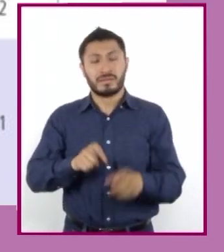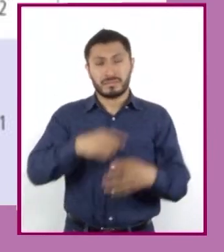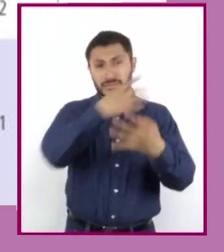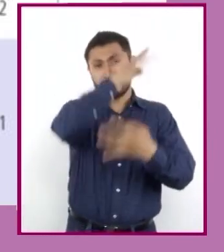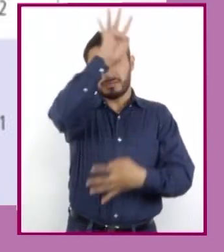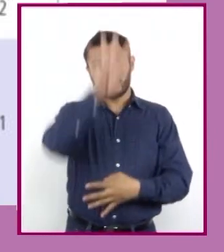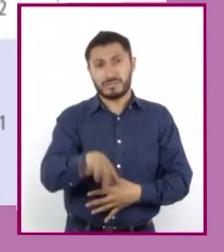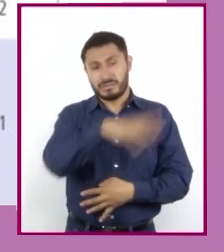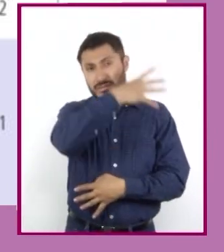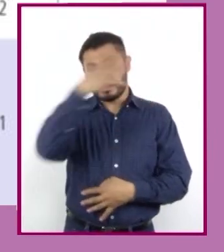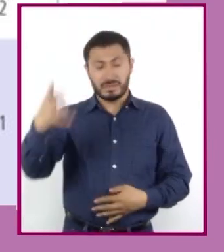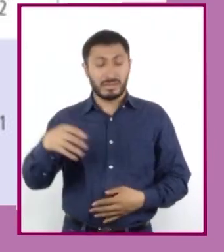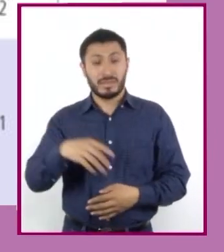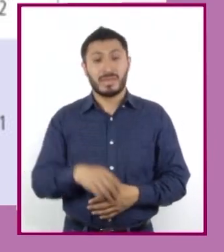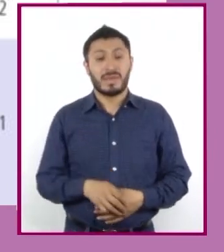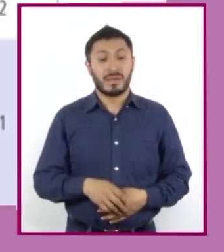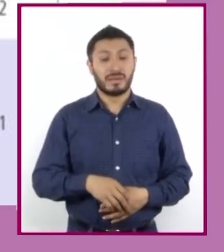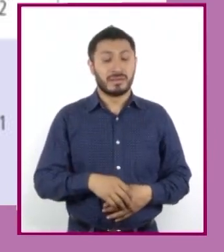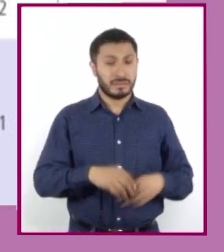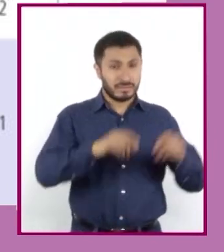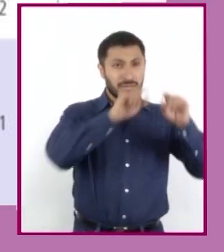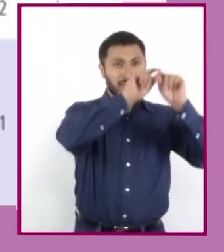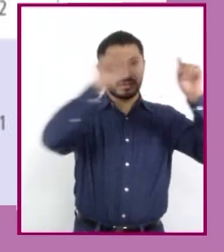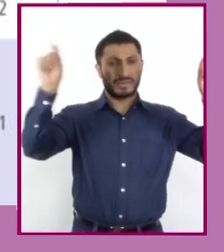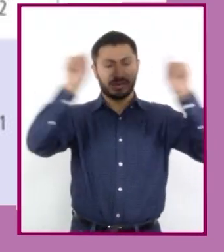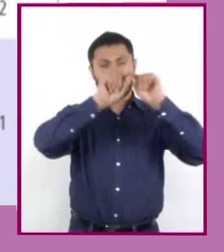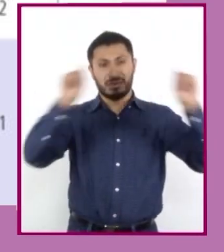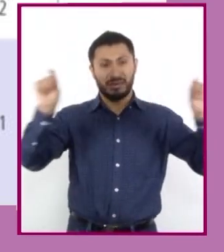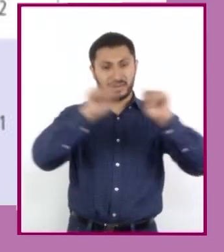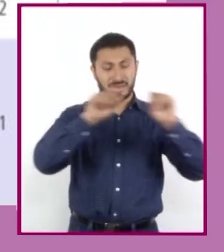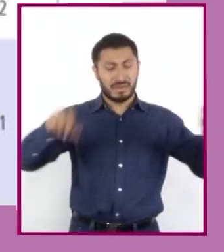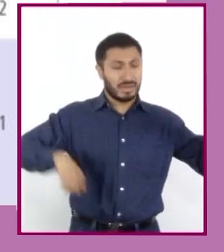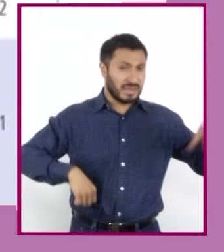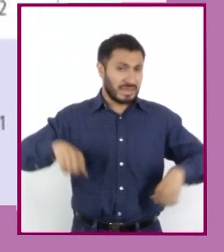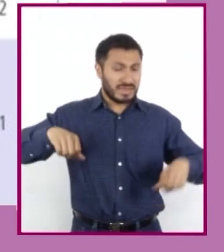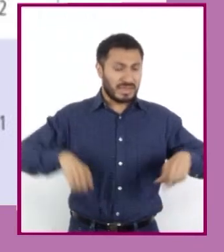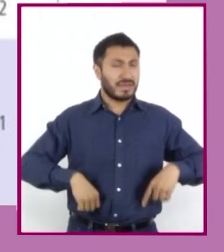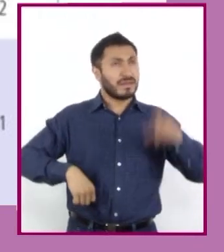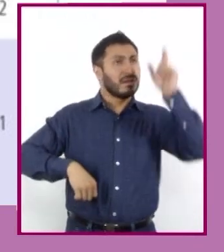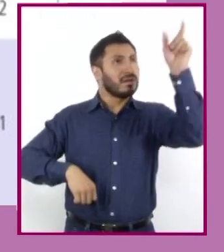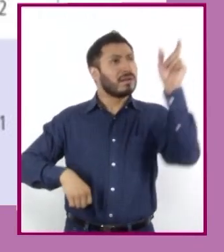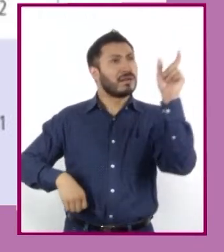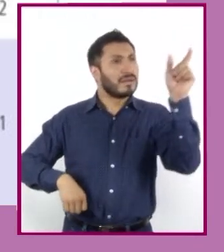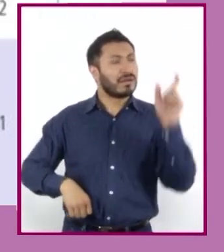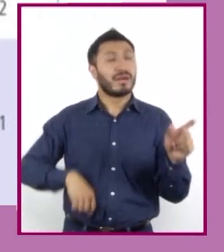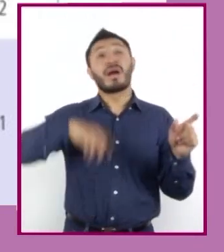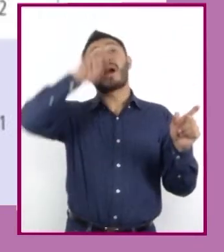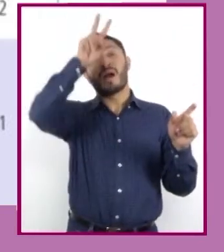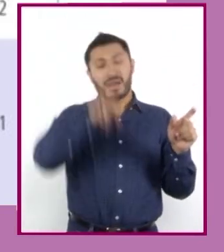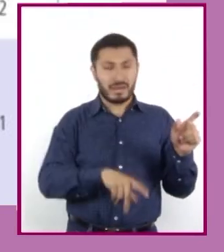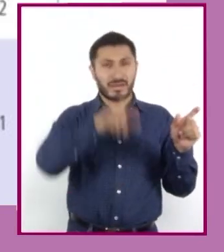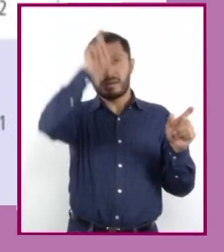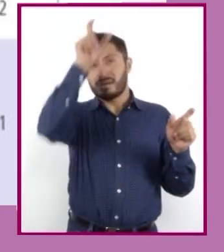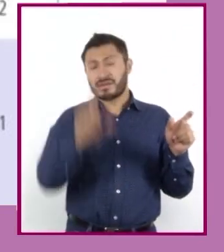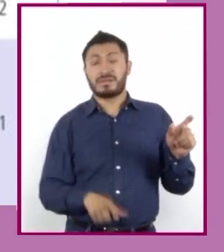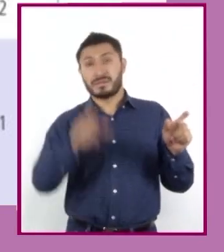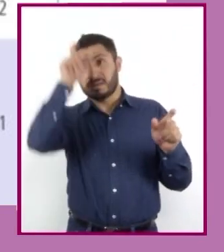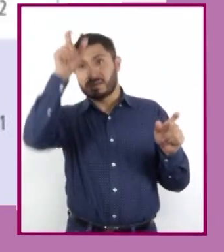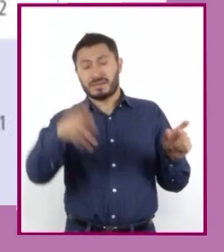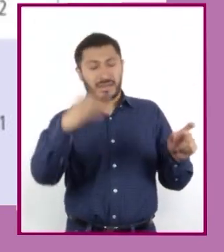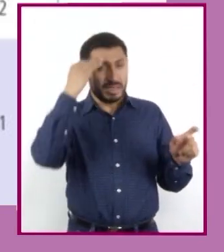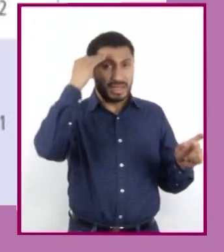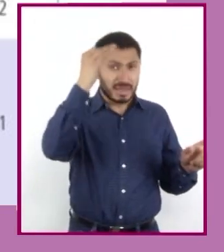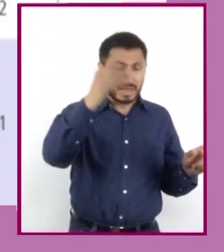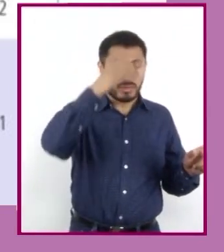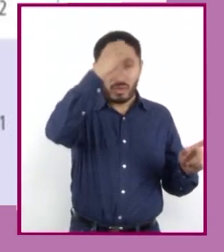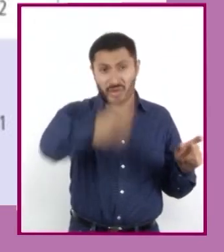cada una de las tareas a ejecutar. En las columnas se hace una división de tiempo determinado, ya sea